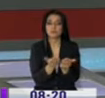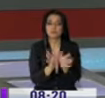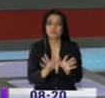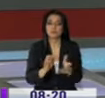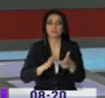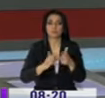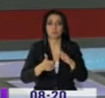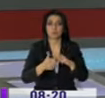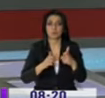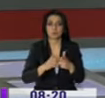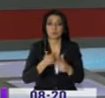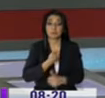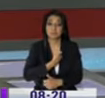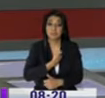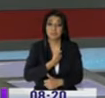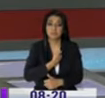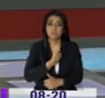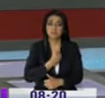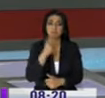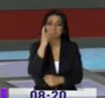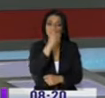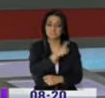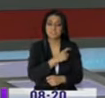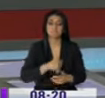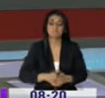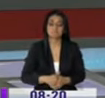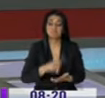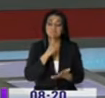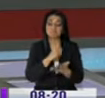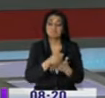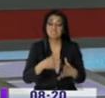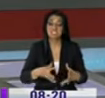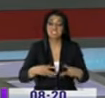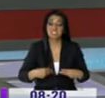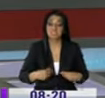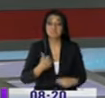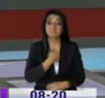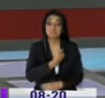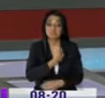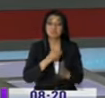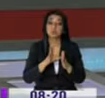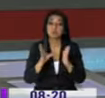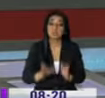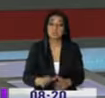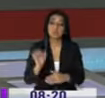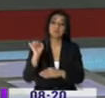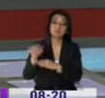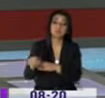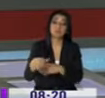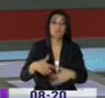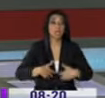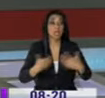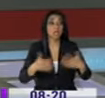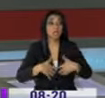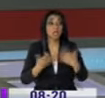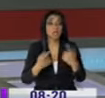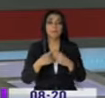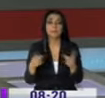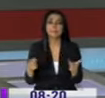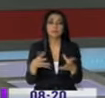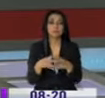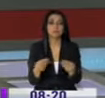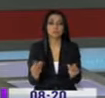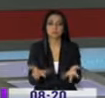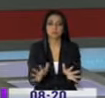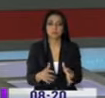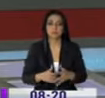es que nosotros somos bastante complicados y rudos. Sí, sí, hay que ser reales. Ciudadanos que nos quejamos mucho y actuamos poco en favor de la ciudad